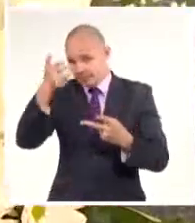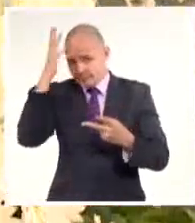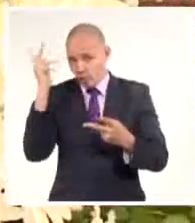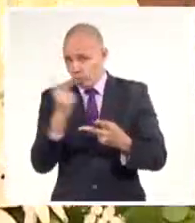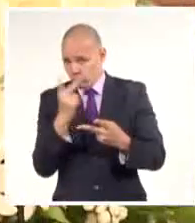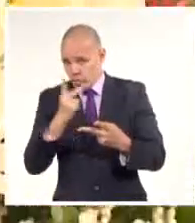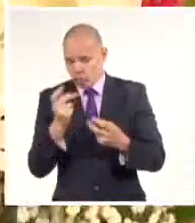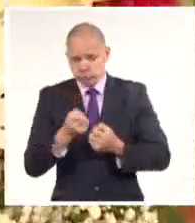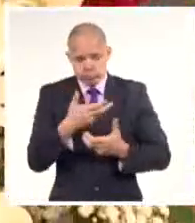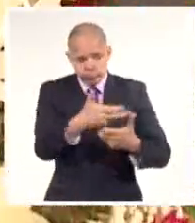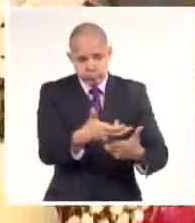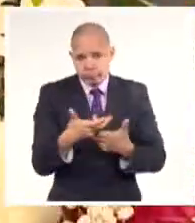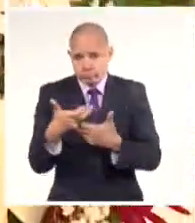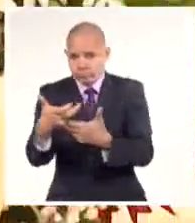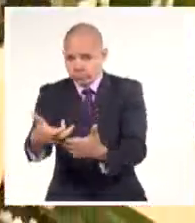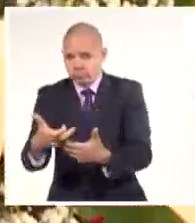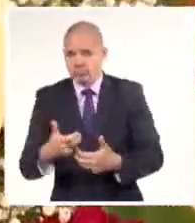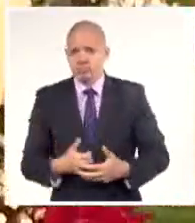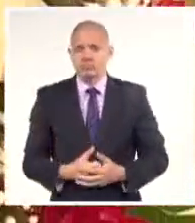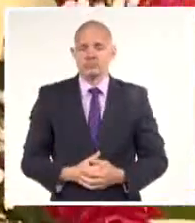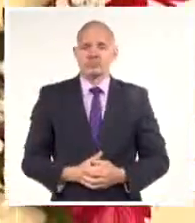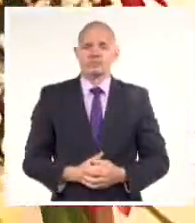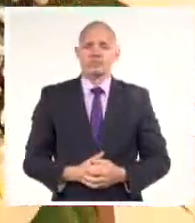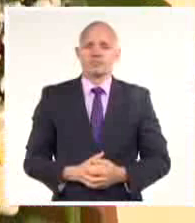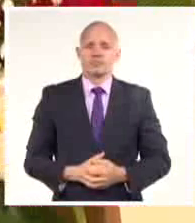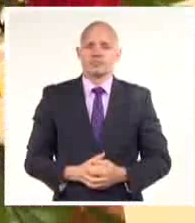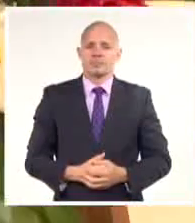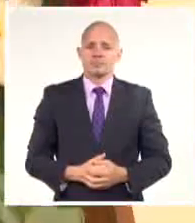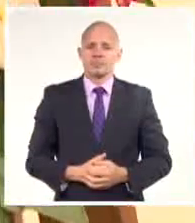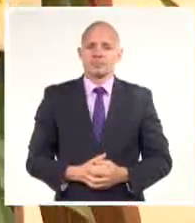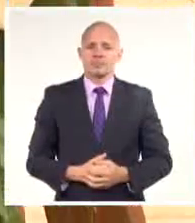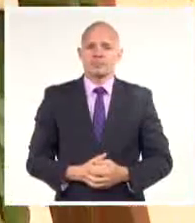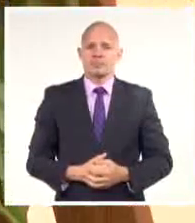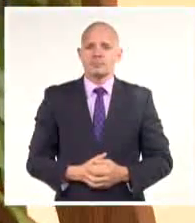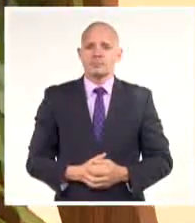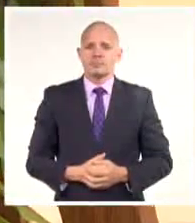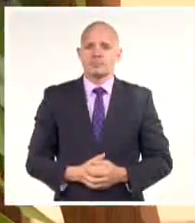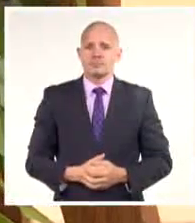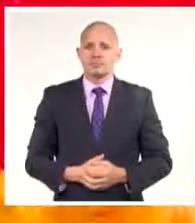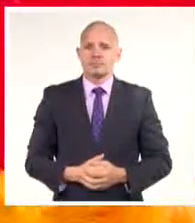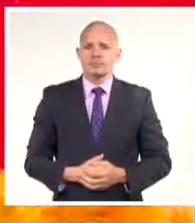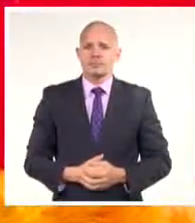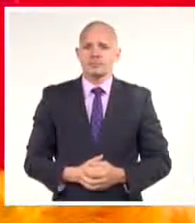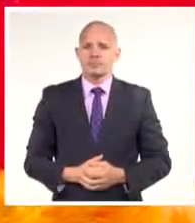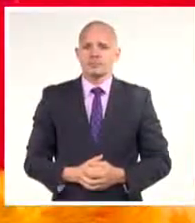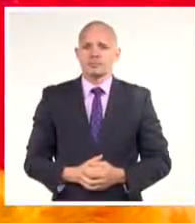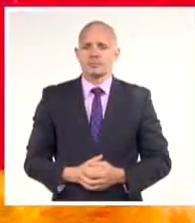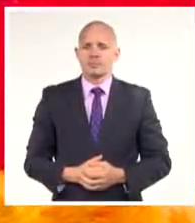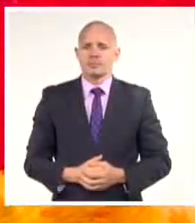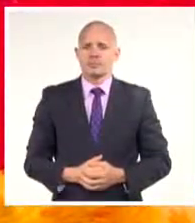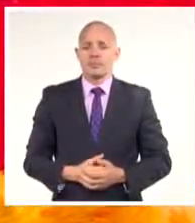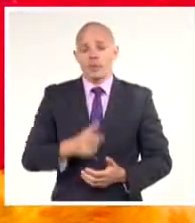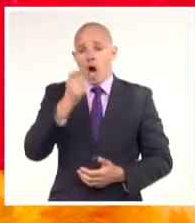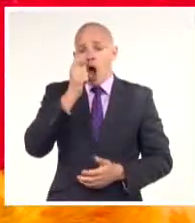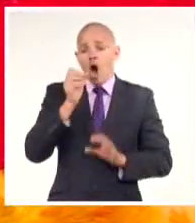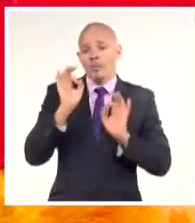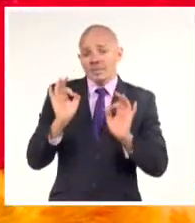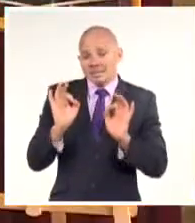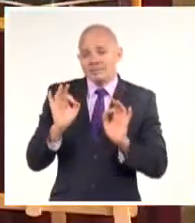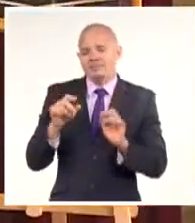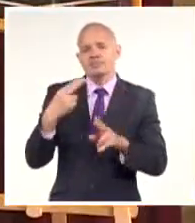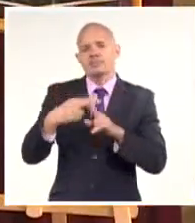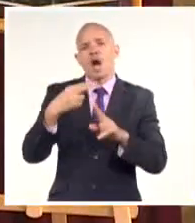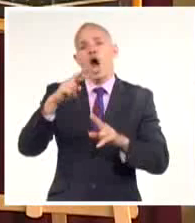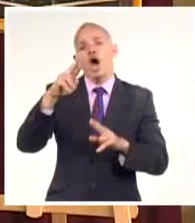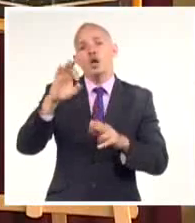de la República de Cuba, Miguel Díaz Canel Bermúdez, acompañaron sus cenizas. Martínez Furé nos lega un vasto